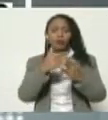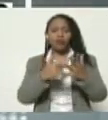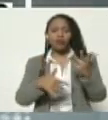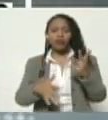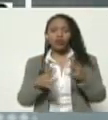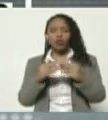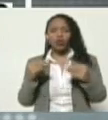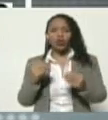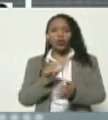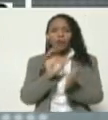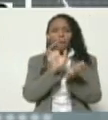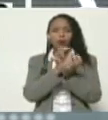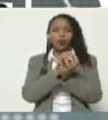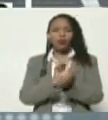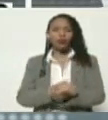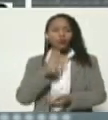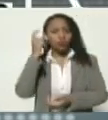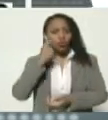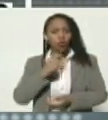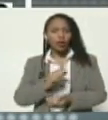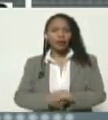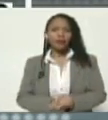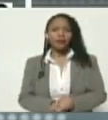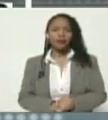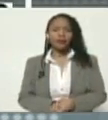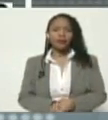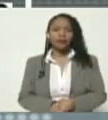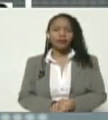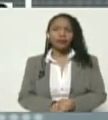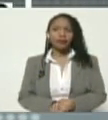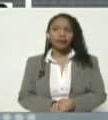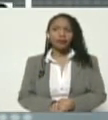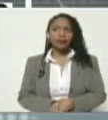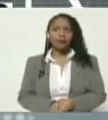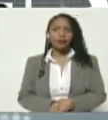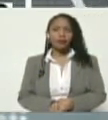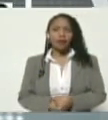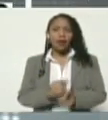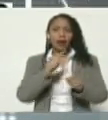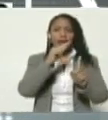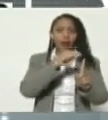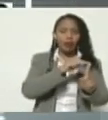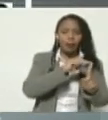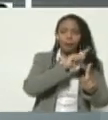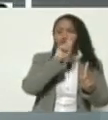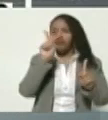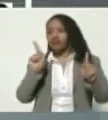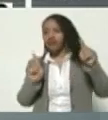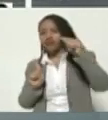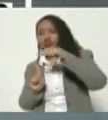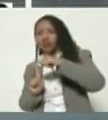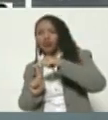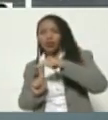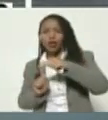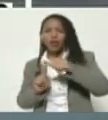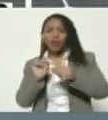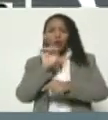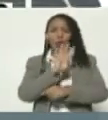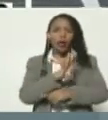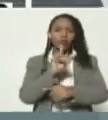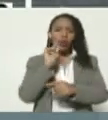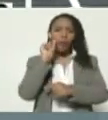Nueva Esparta, de punta a punta. en los cuatro